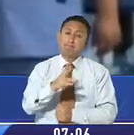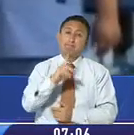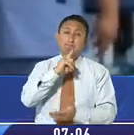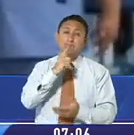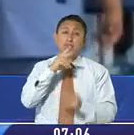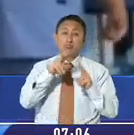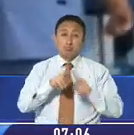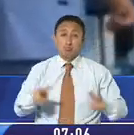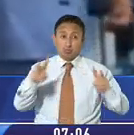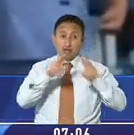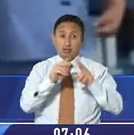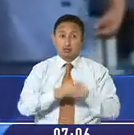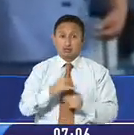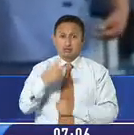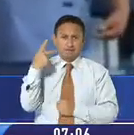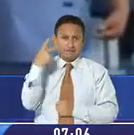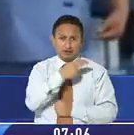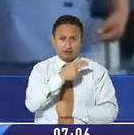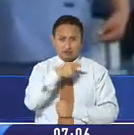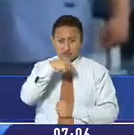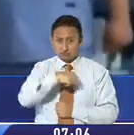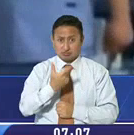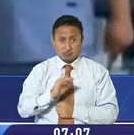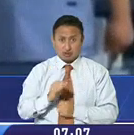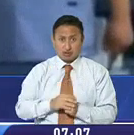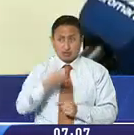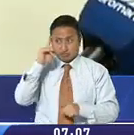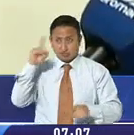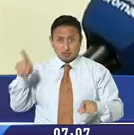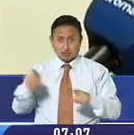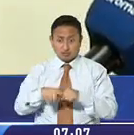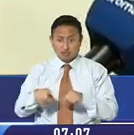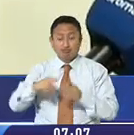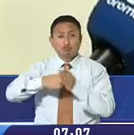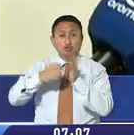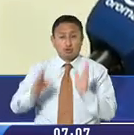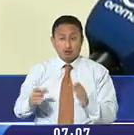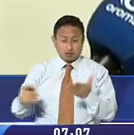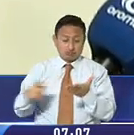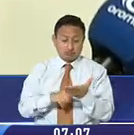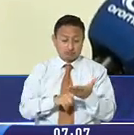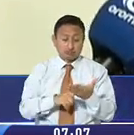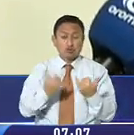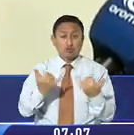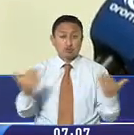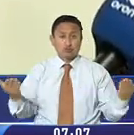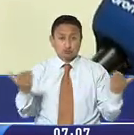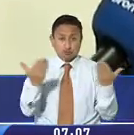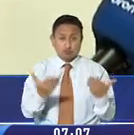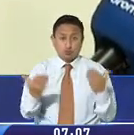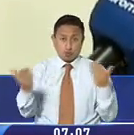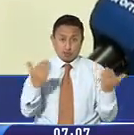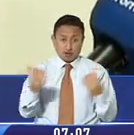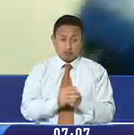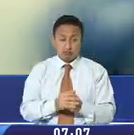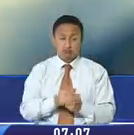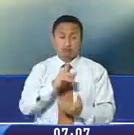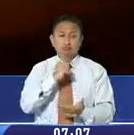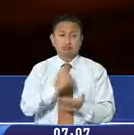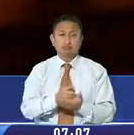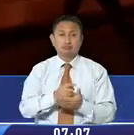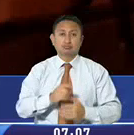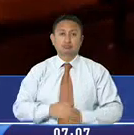valores no acorde al mercado. Contraloría nos dice eso y la Fiscalía debe corroborarlo con la respectiva pericia que debe de practicar.